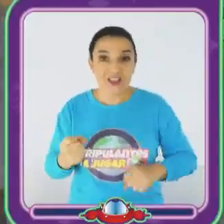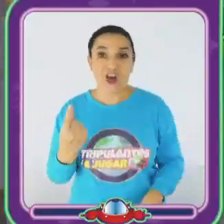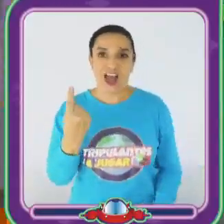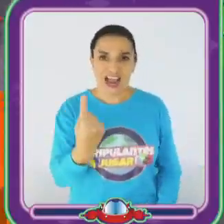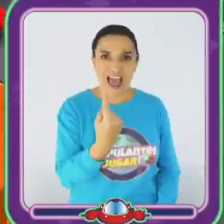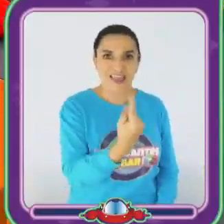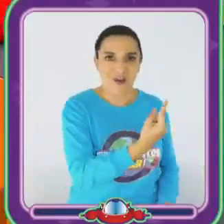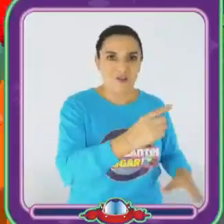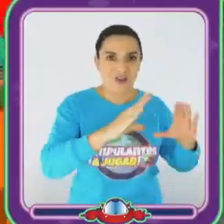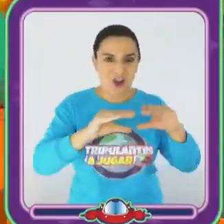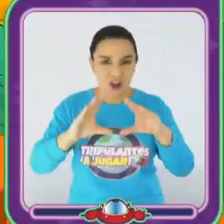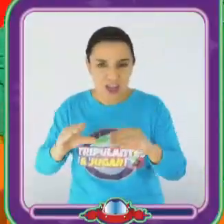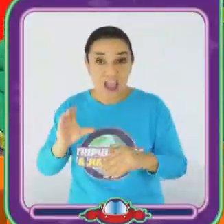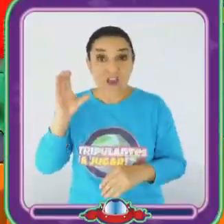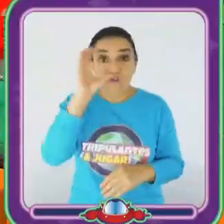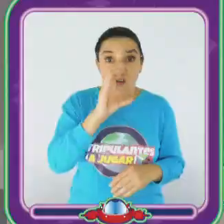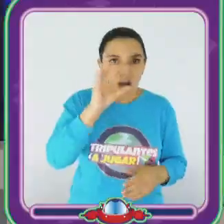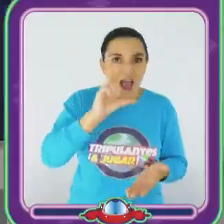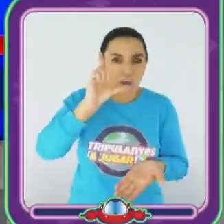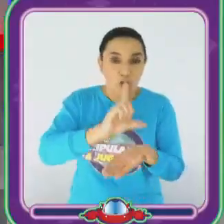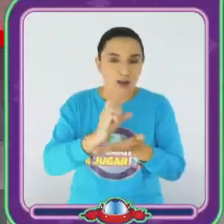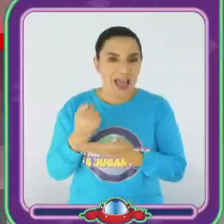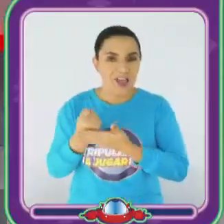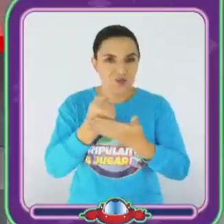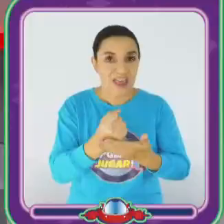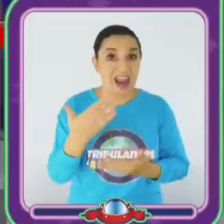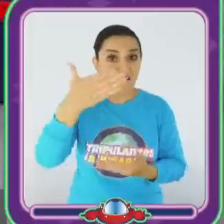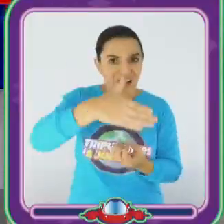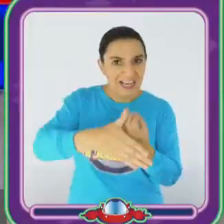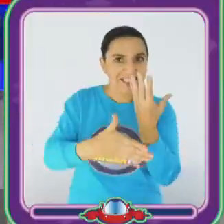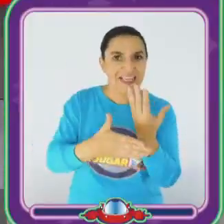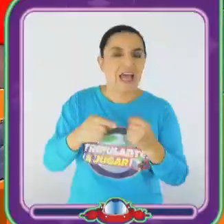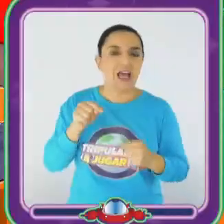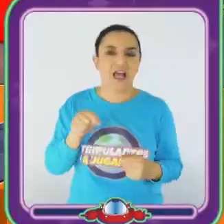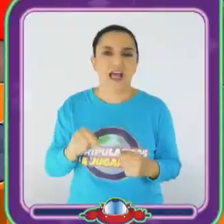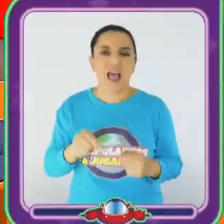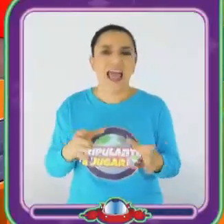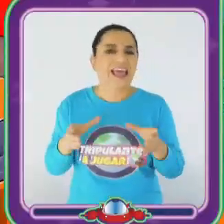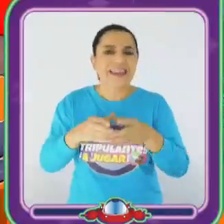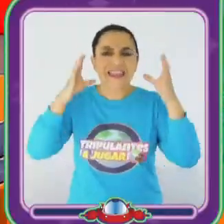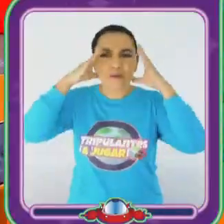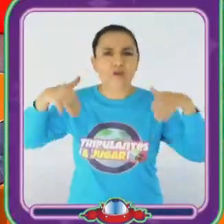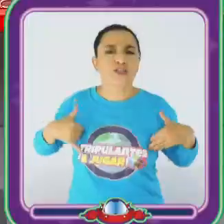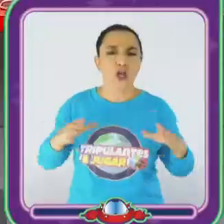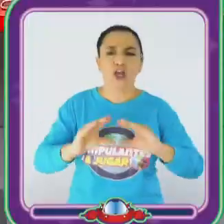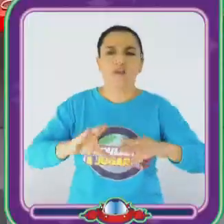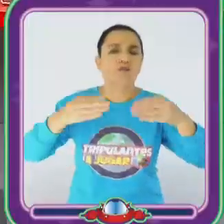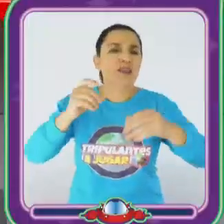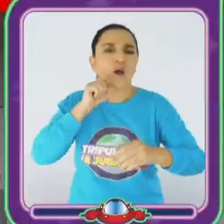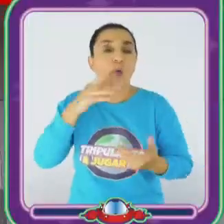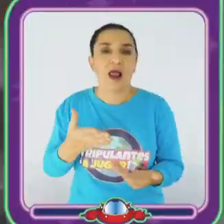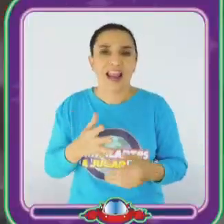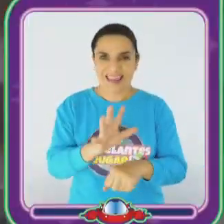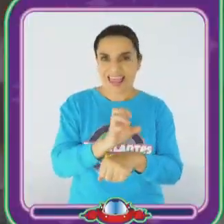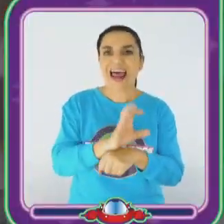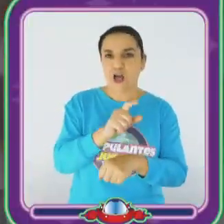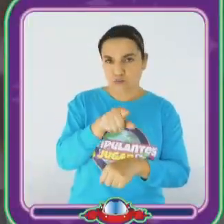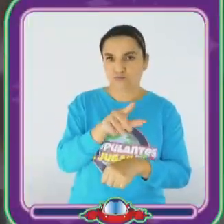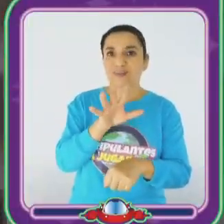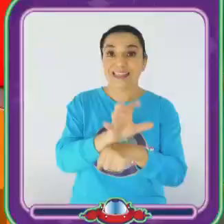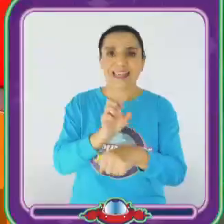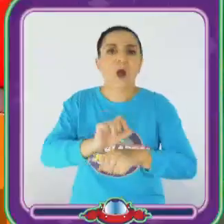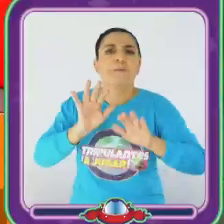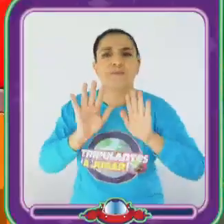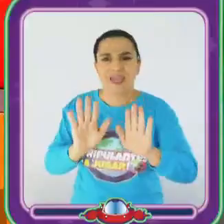listos, cada tripulante sobre un cojín, mientras buscamos el destino para ayudar a las ballenas. Tripulación, ¿qué cojín damos vuelta?